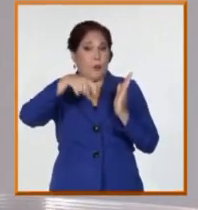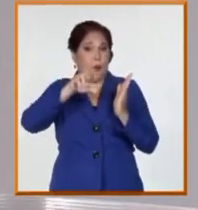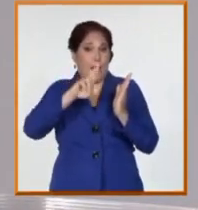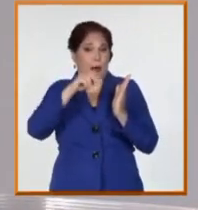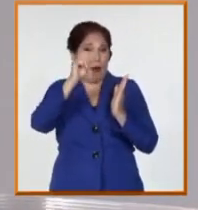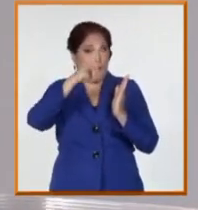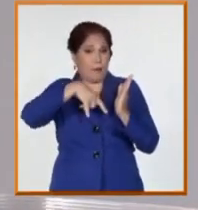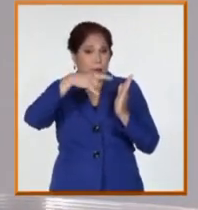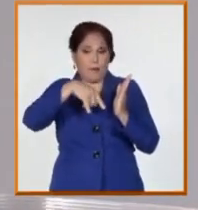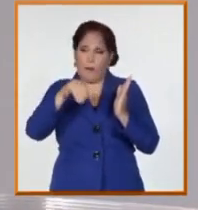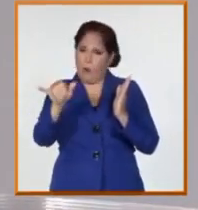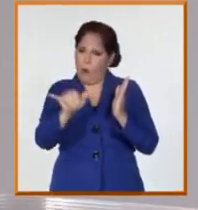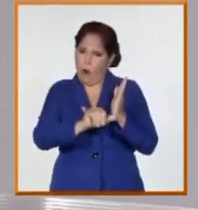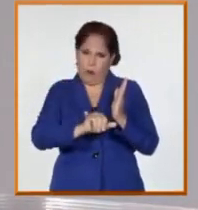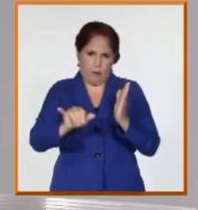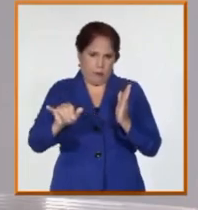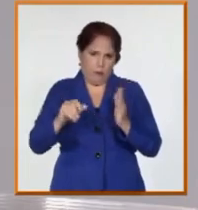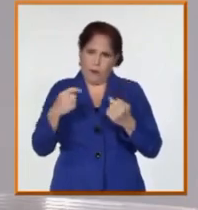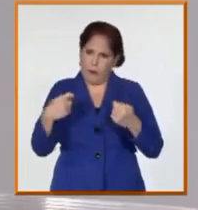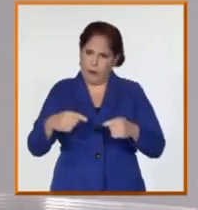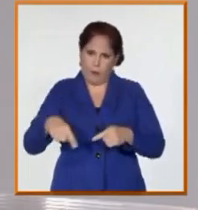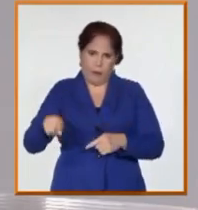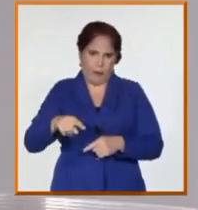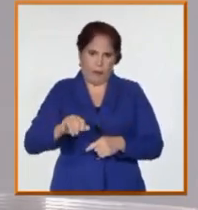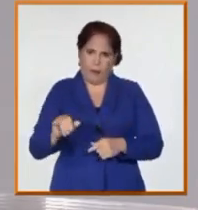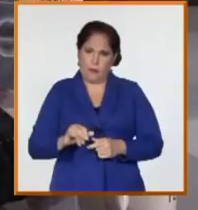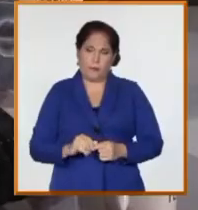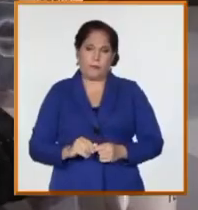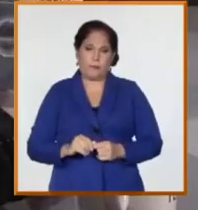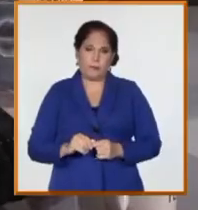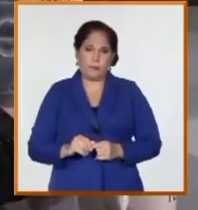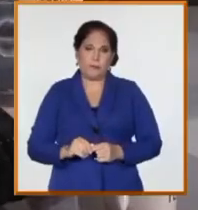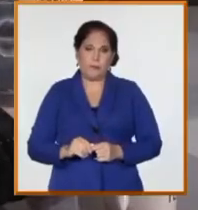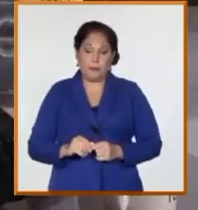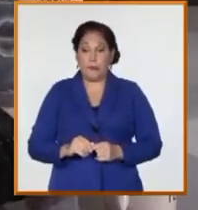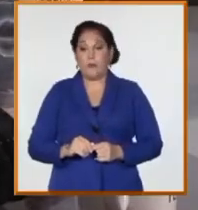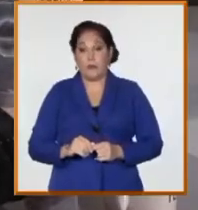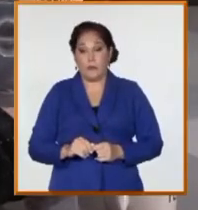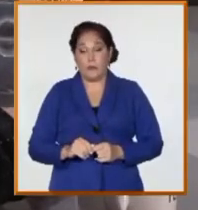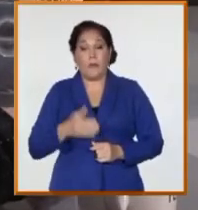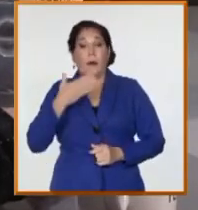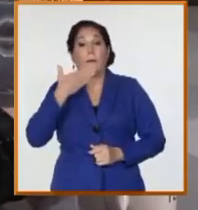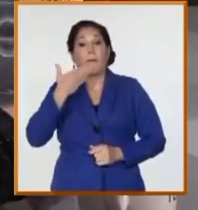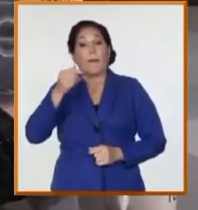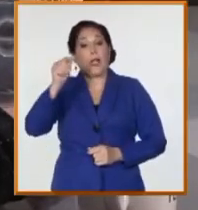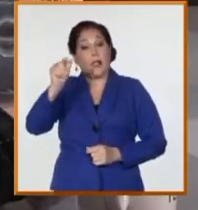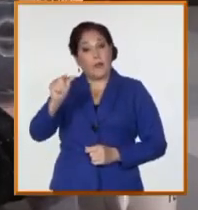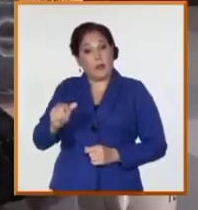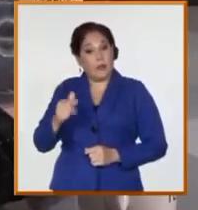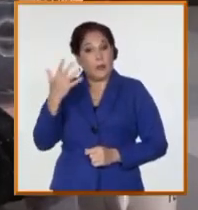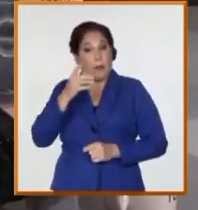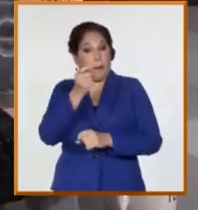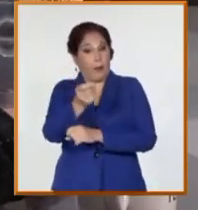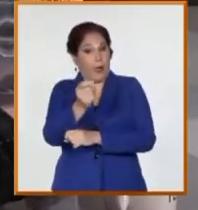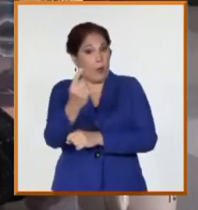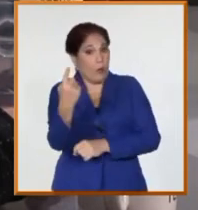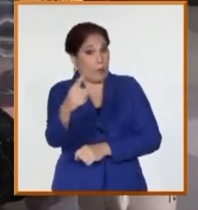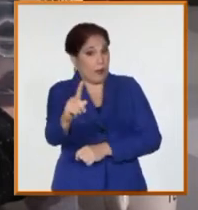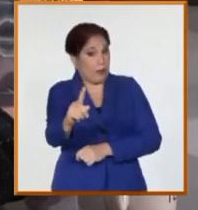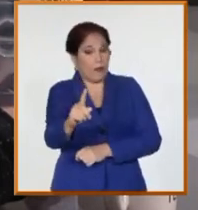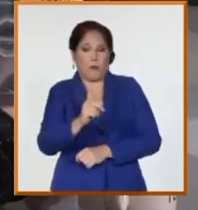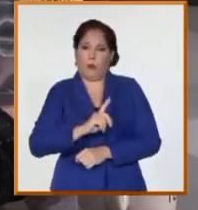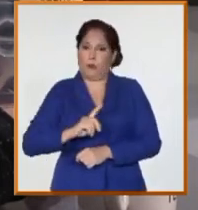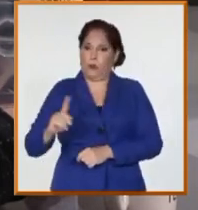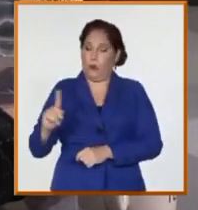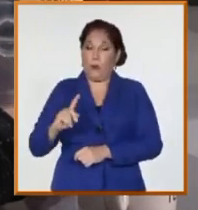facilidades que ofrece el comercio electrónico que en este caso el beneficiado incluso no es solo el pescador porque